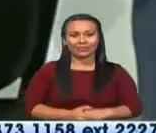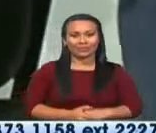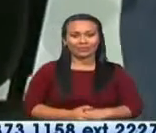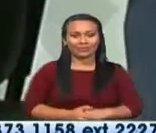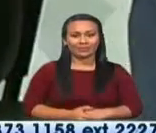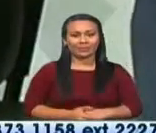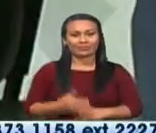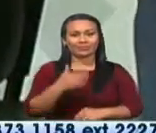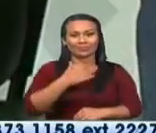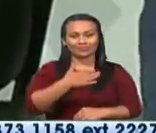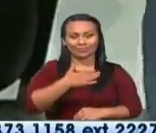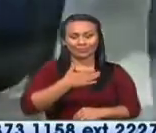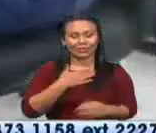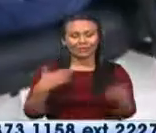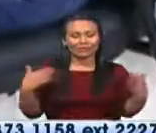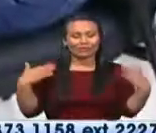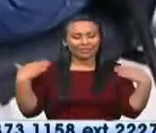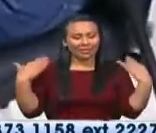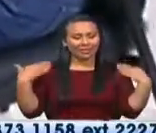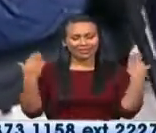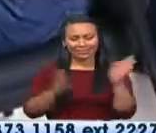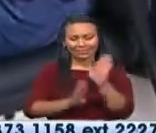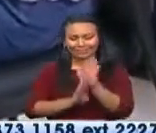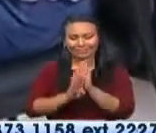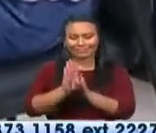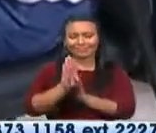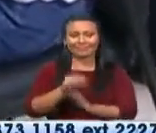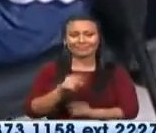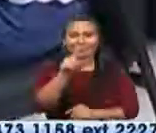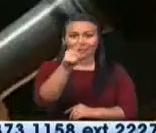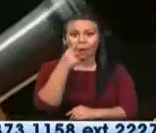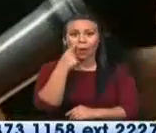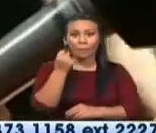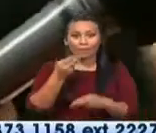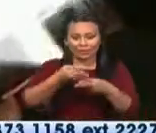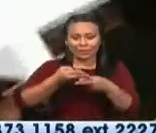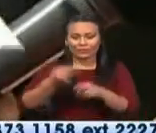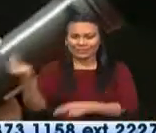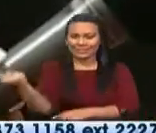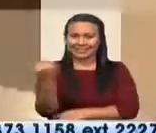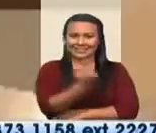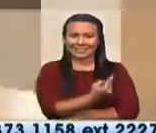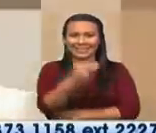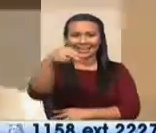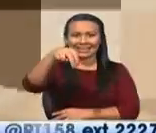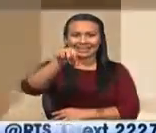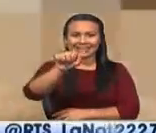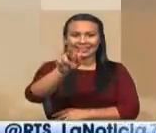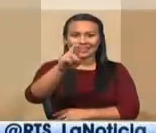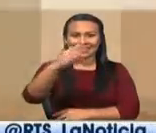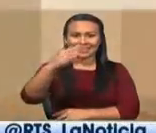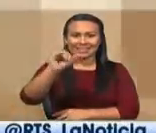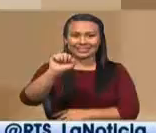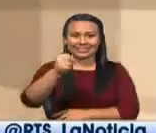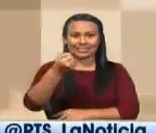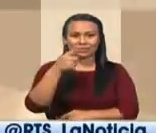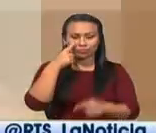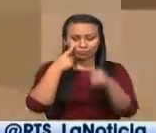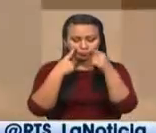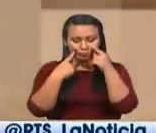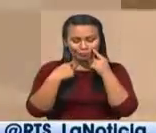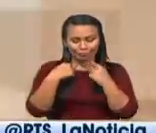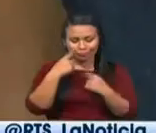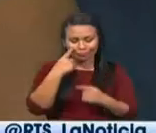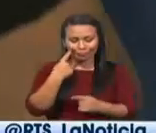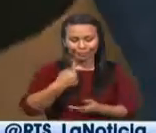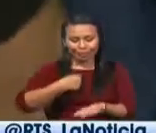Y estamos por salir adelante. Apenas llegó al auditorio, Narciso LZ no pudo contener las lágrimas